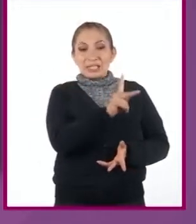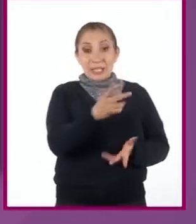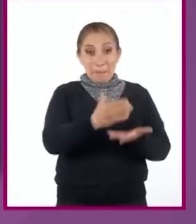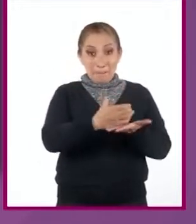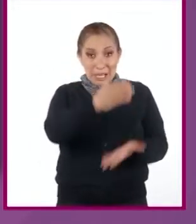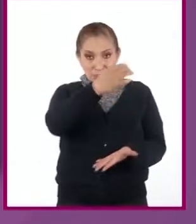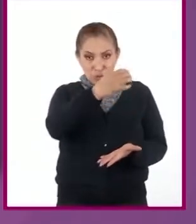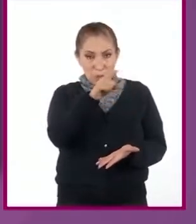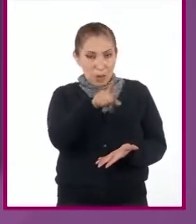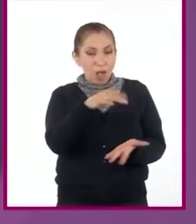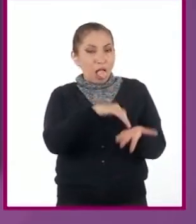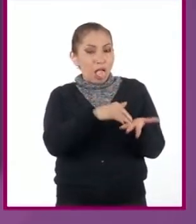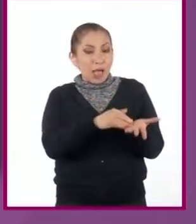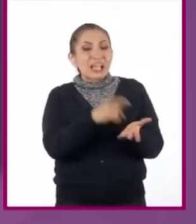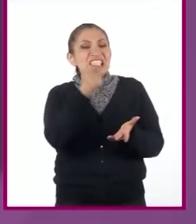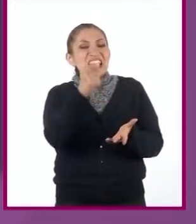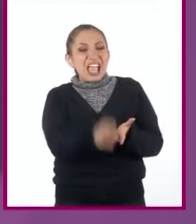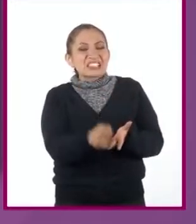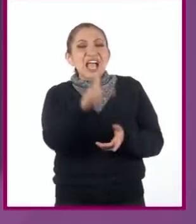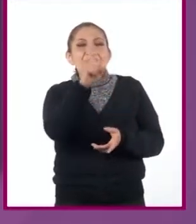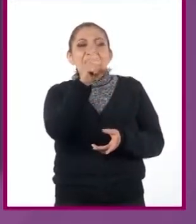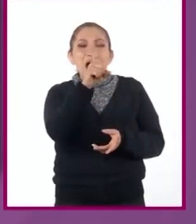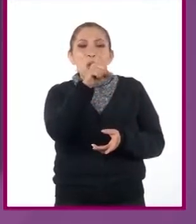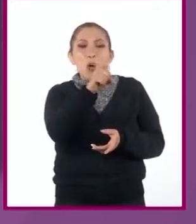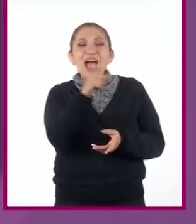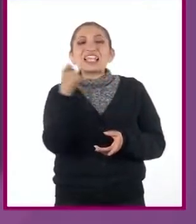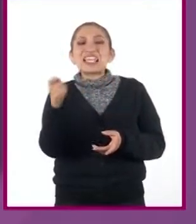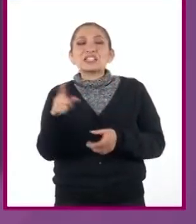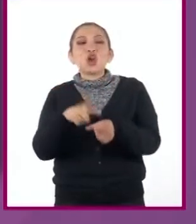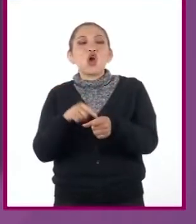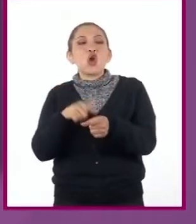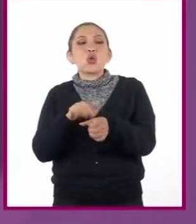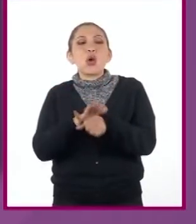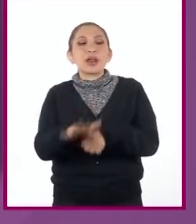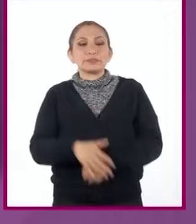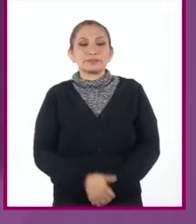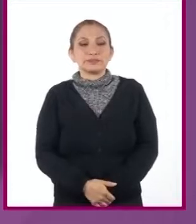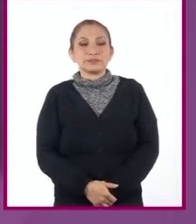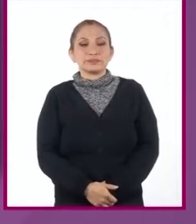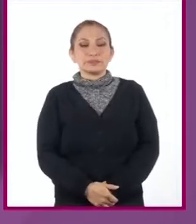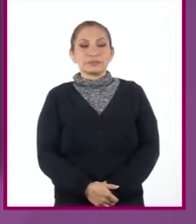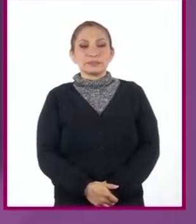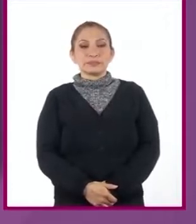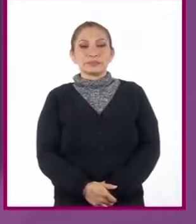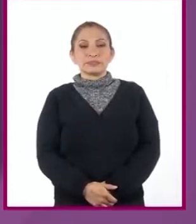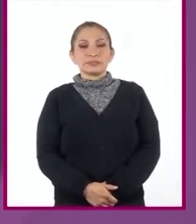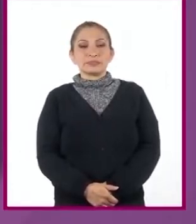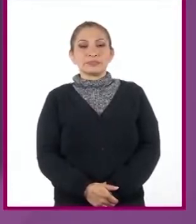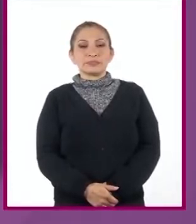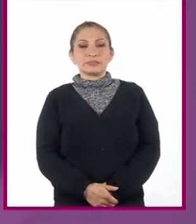vasos. ¿Qué representa el agua y qué el colorante?